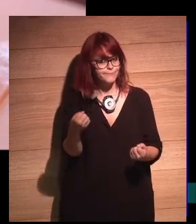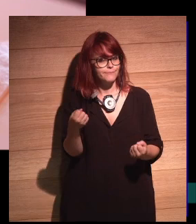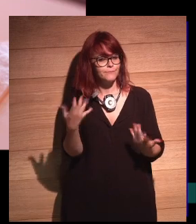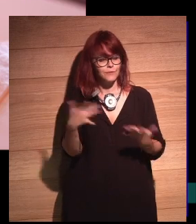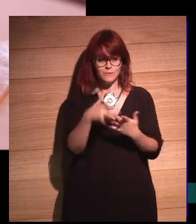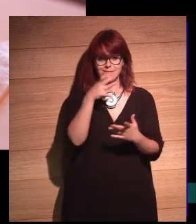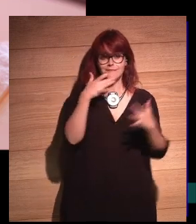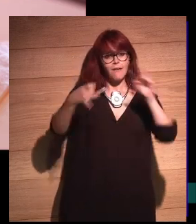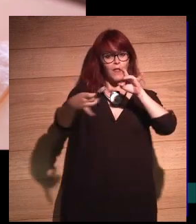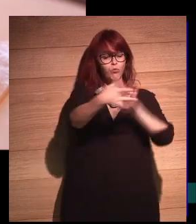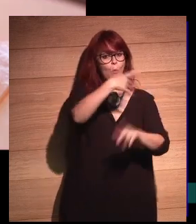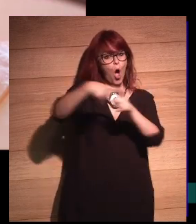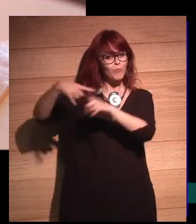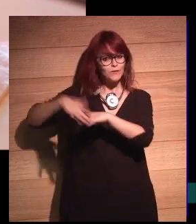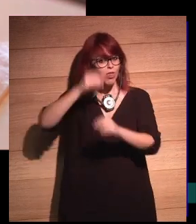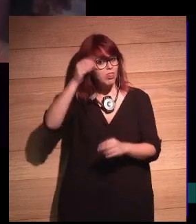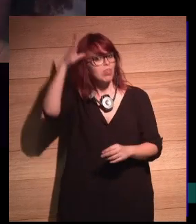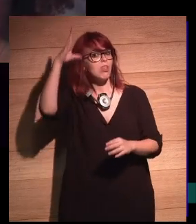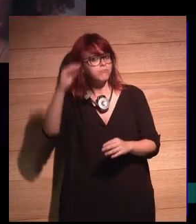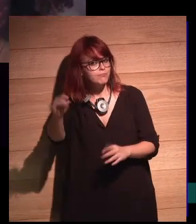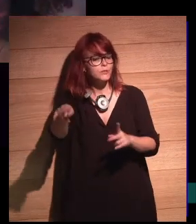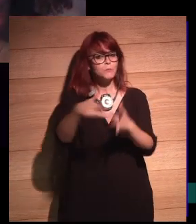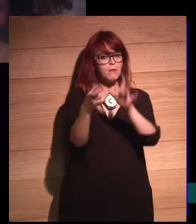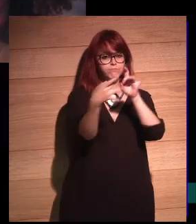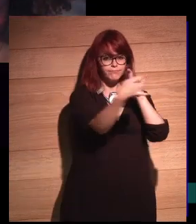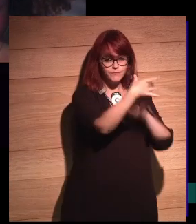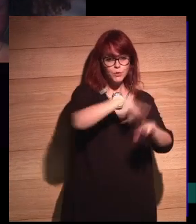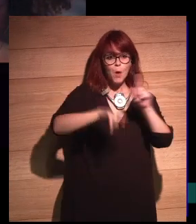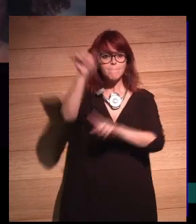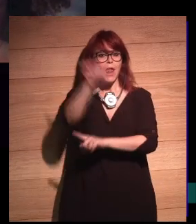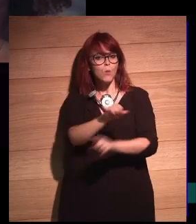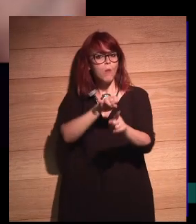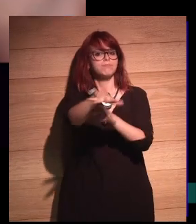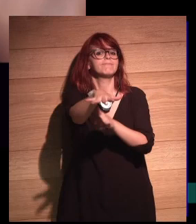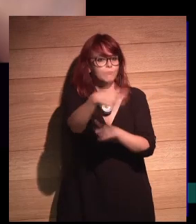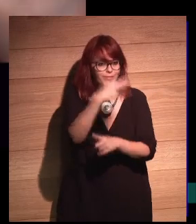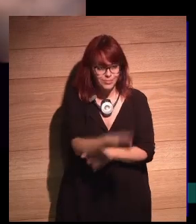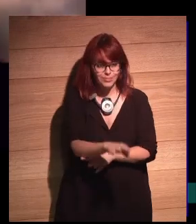Si interactuamos con los objetos inteligentes, pues esto tiene una influencia sobre la película. Por ejemplo,